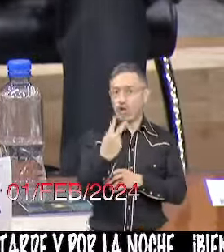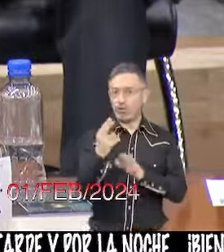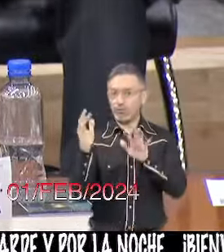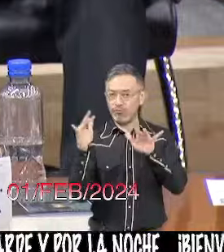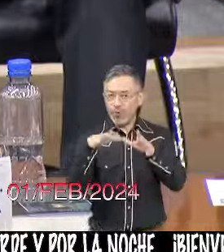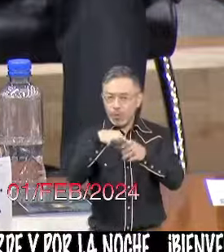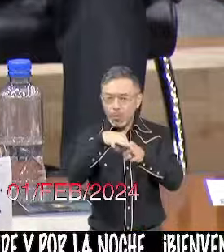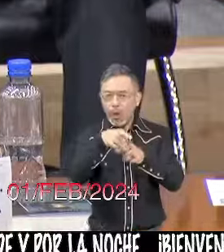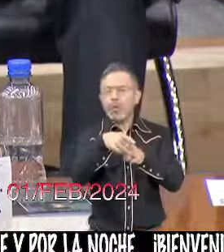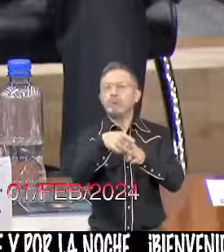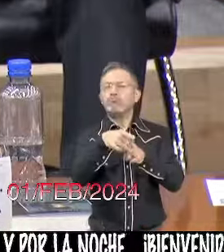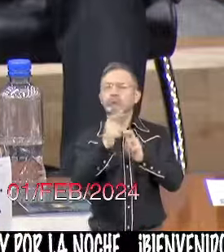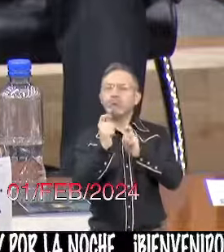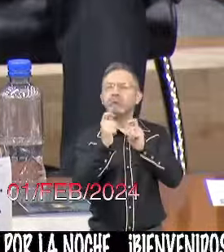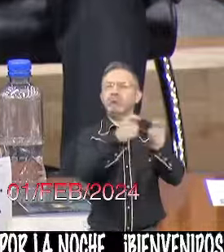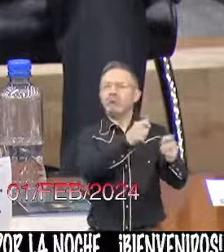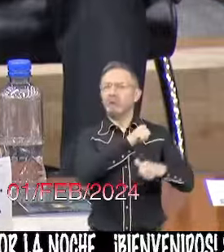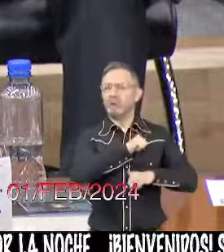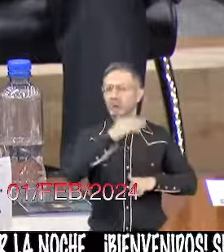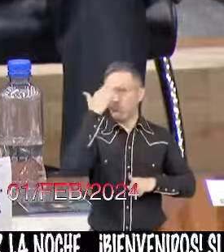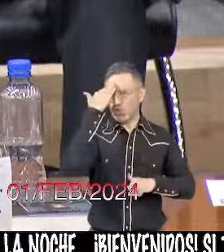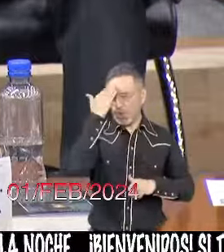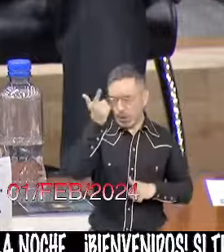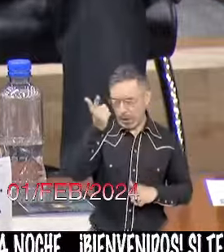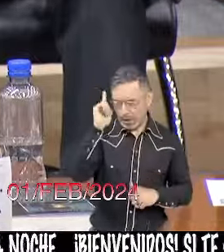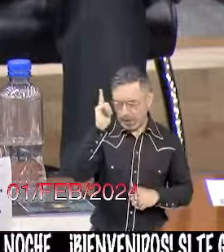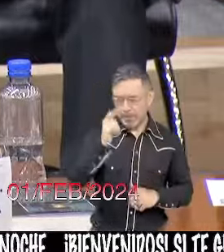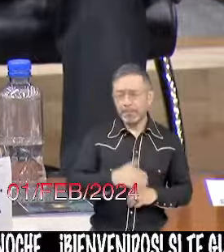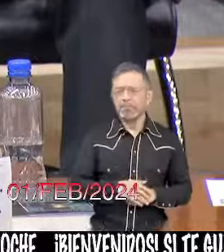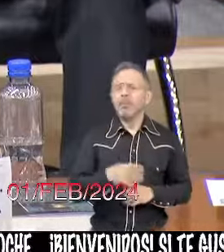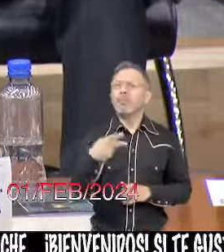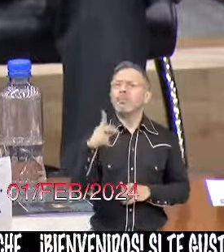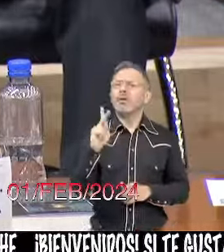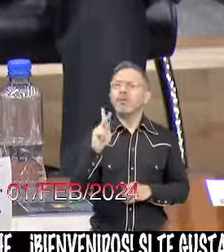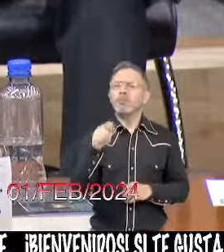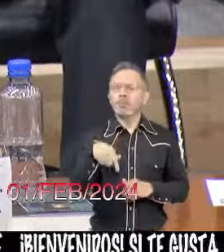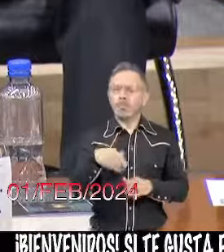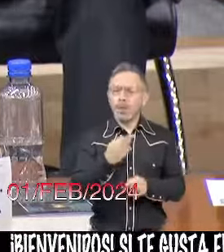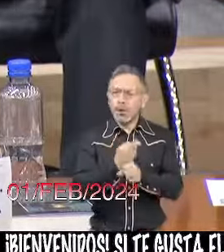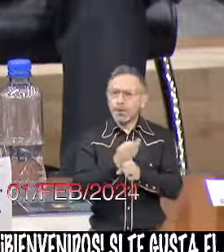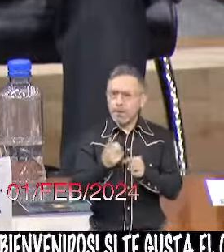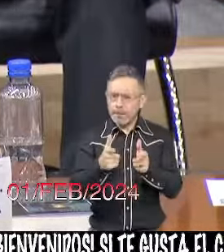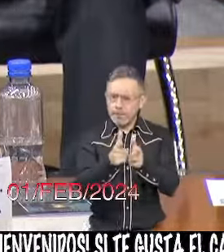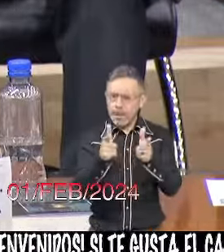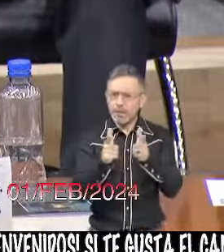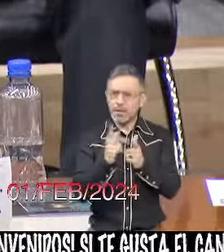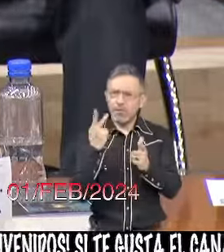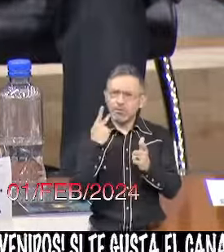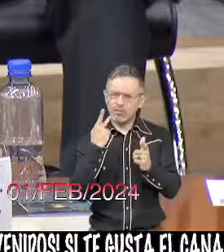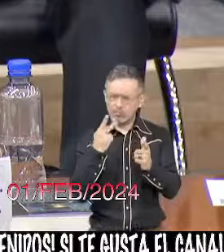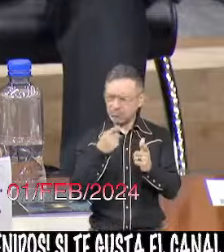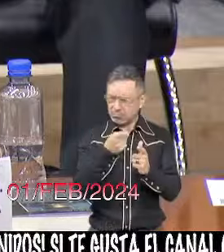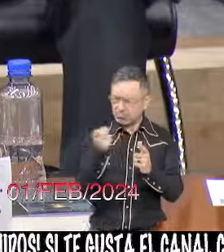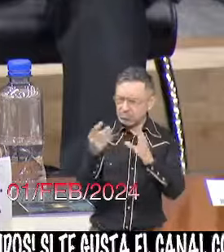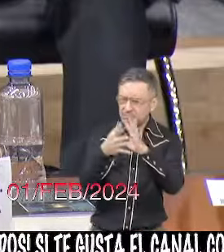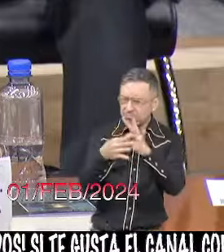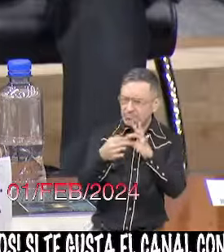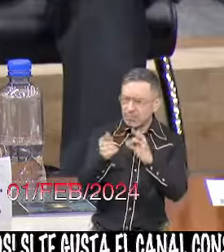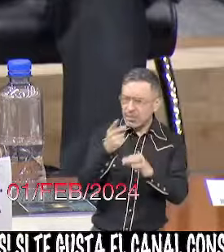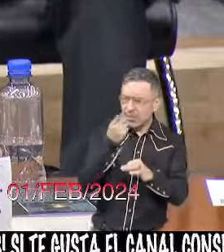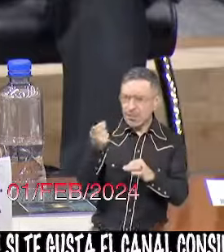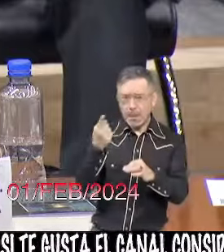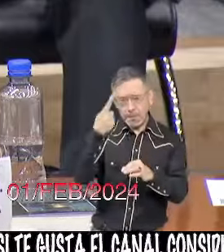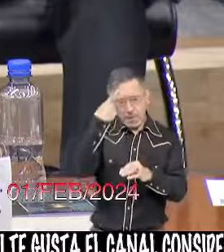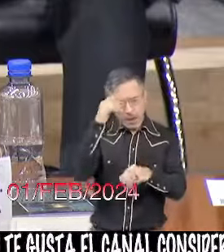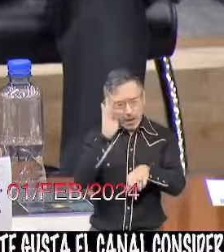Pero además, los partidos que supuestamente aquí se dice están a favor de la igualdad de las mujeres,